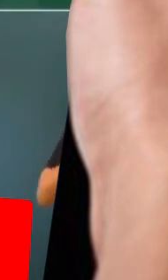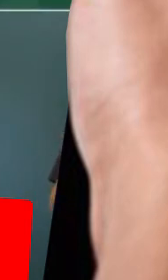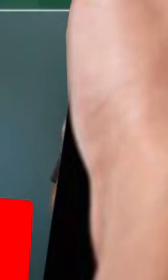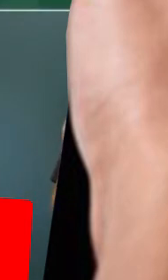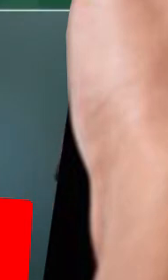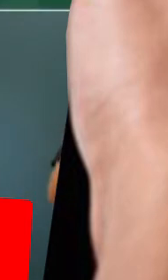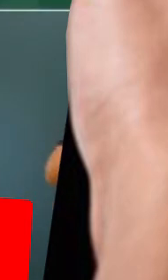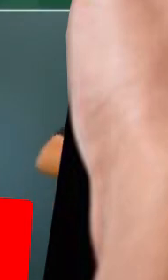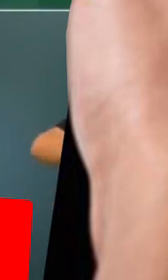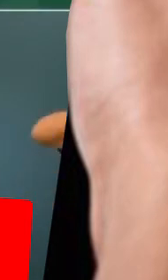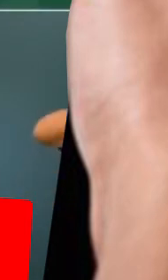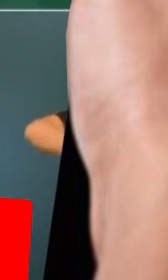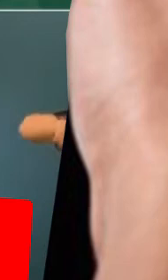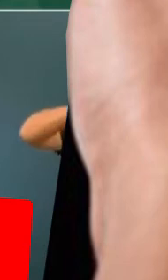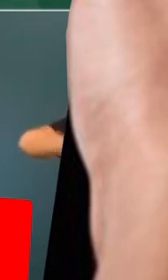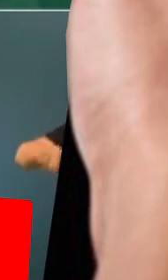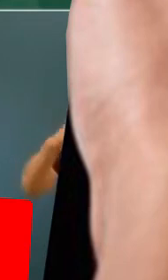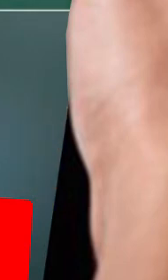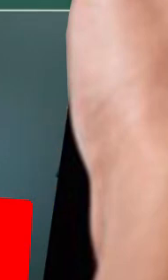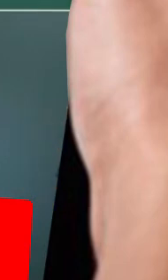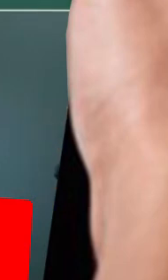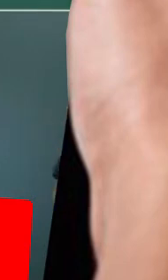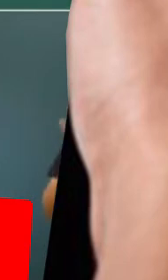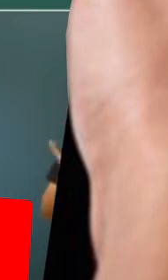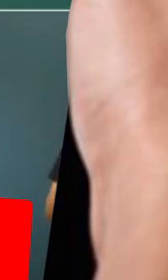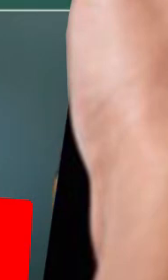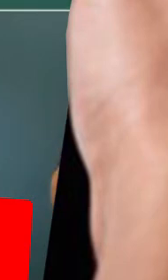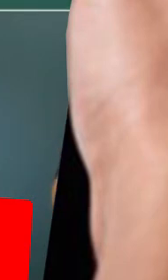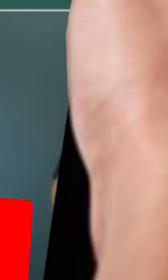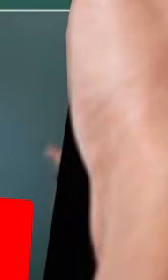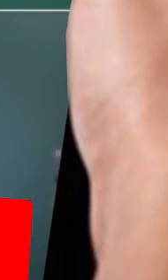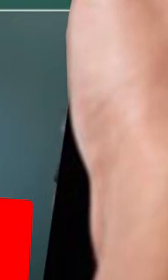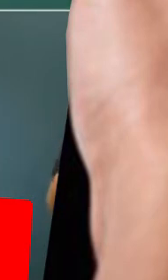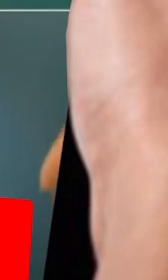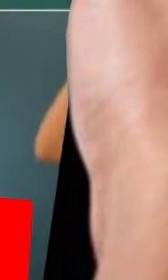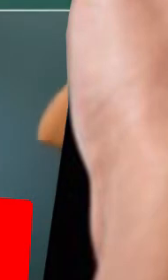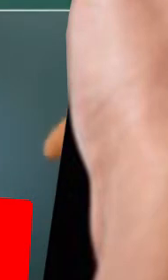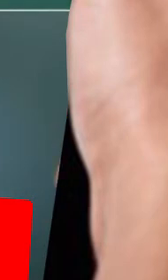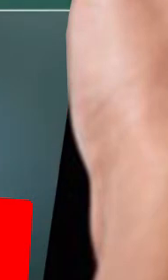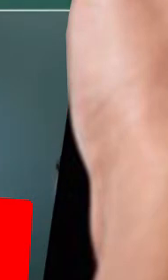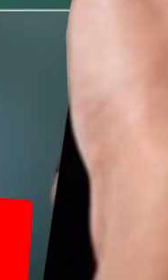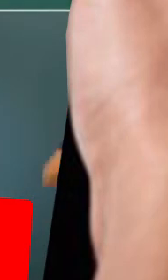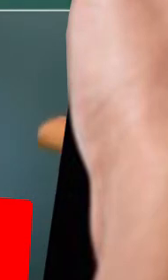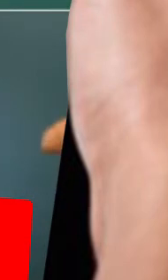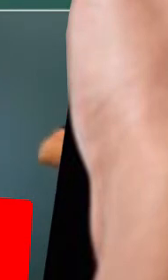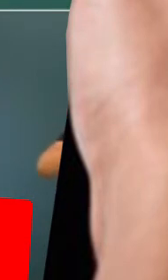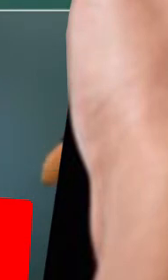compra, que no tengamos una crisis de consumo.